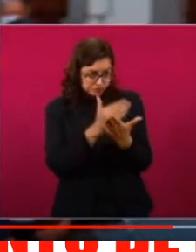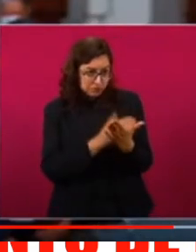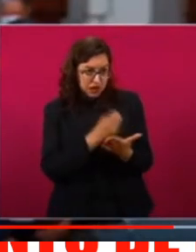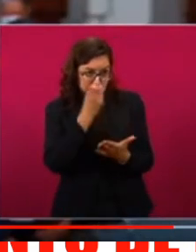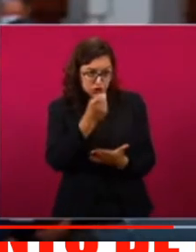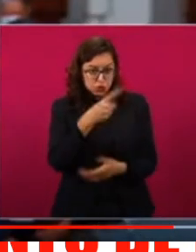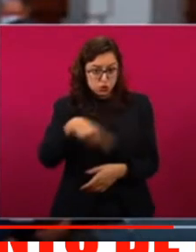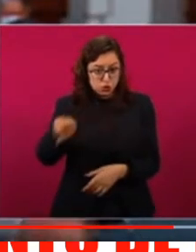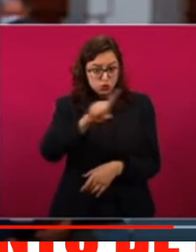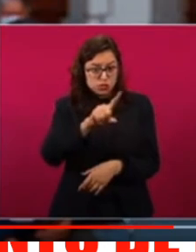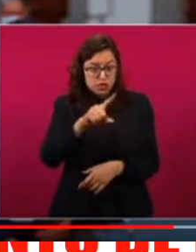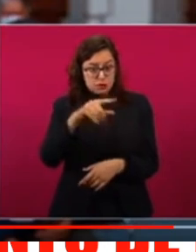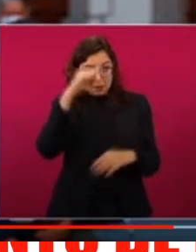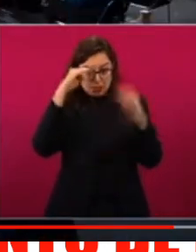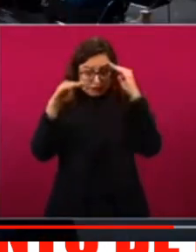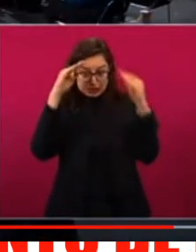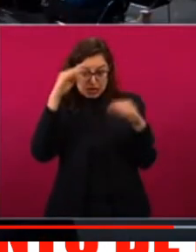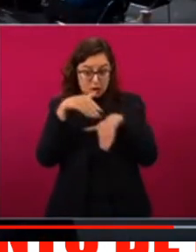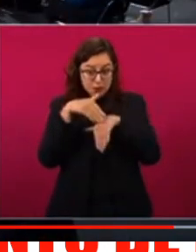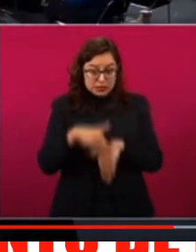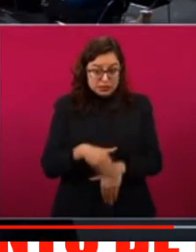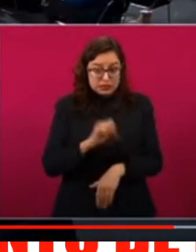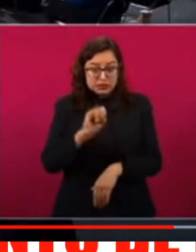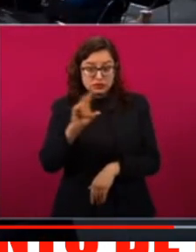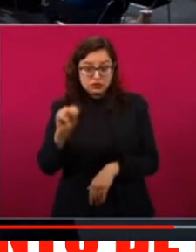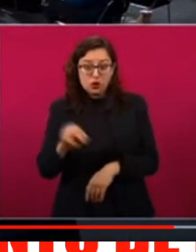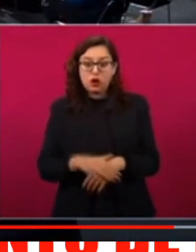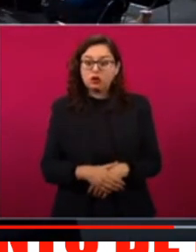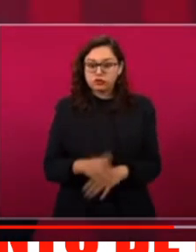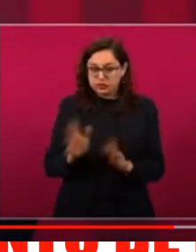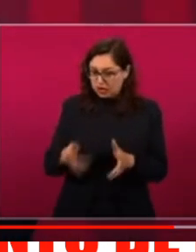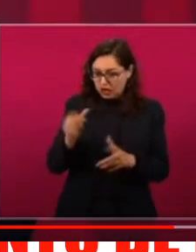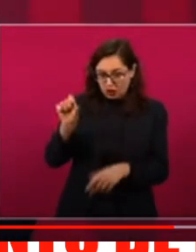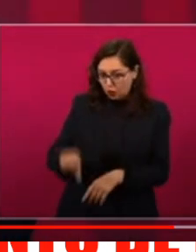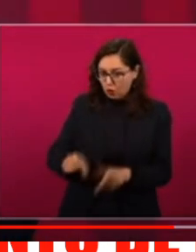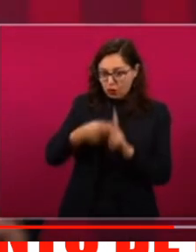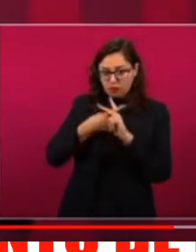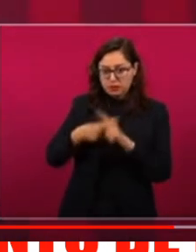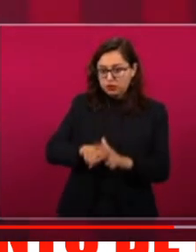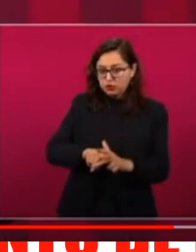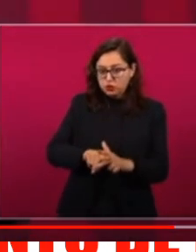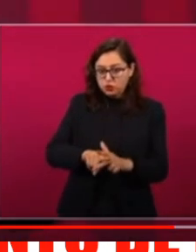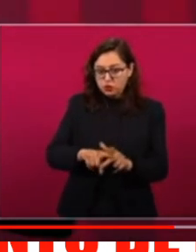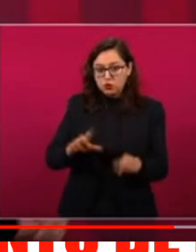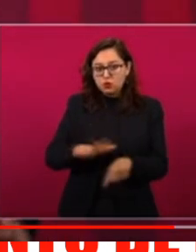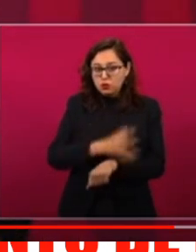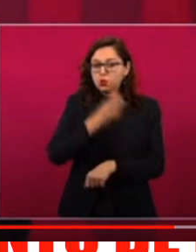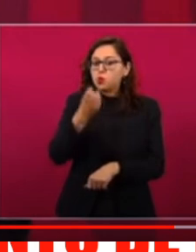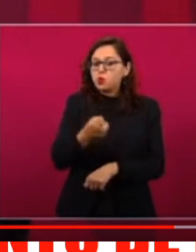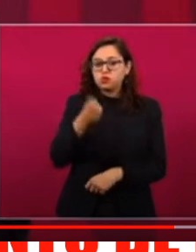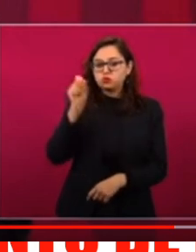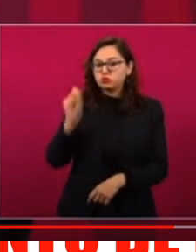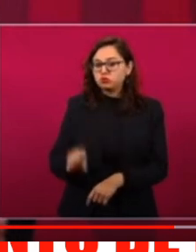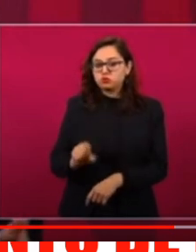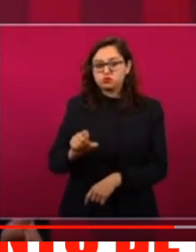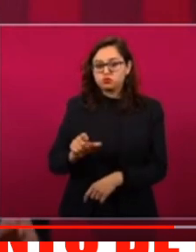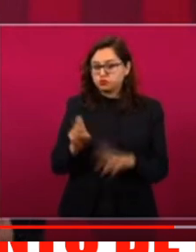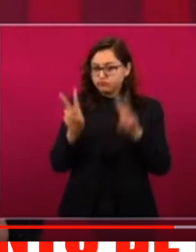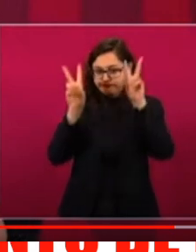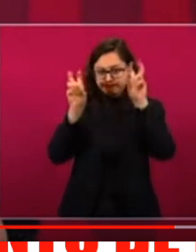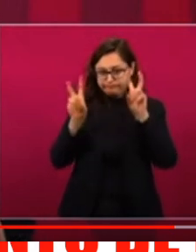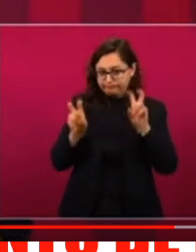a revisar todo. Sí, yo creo que ya es desde hoy. Sí, claro. Por eso no tocamos